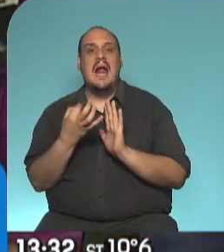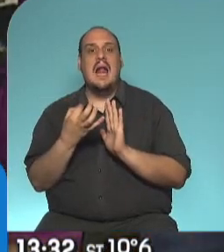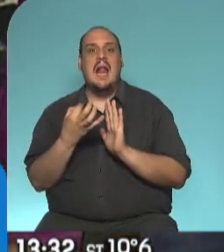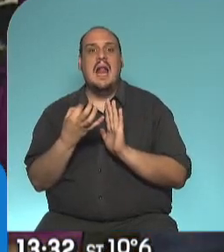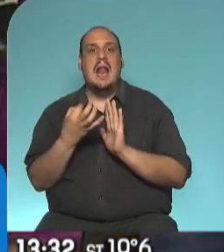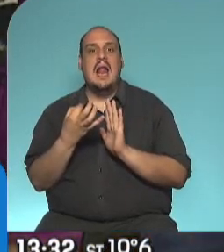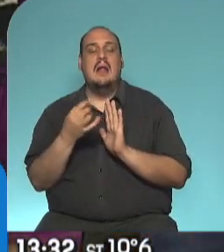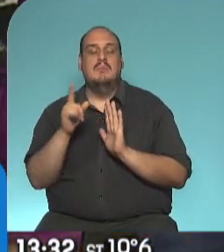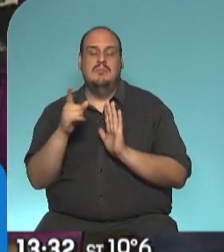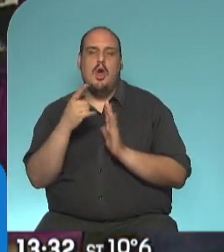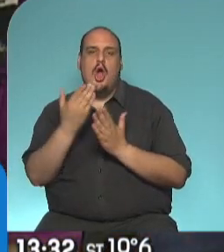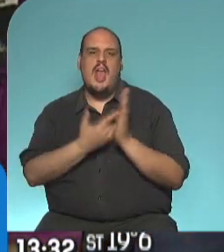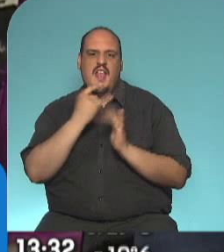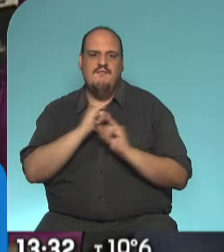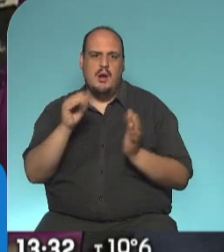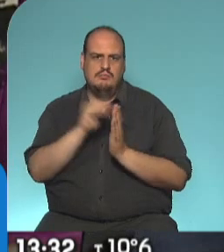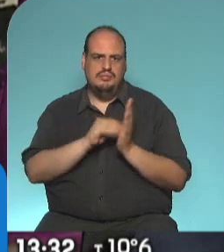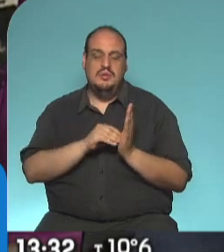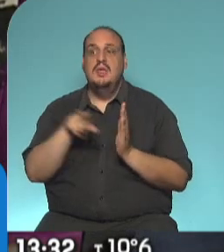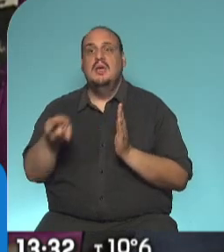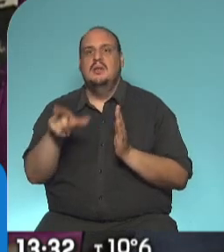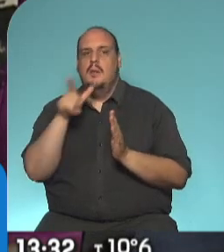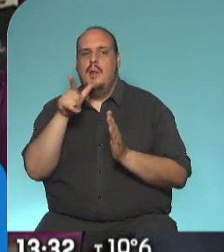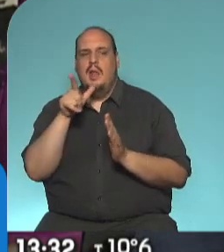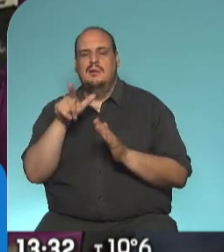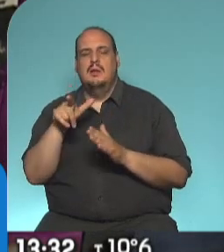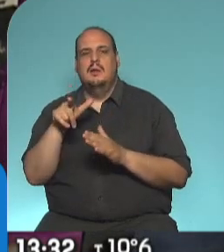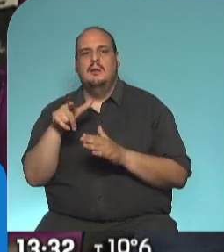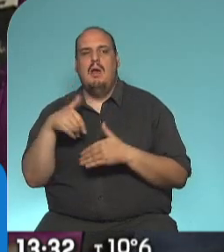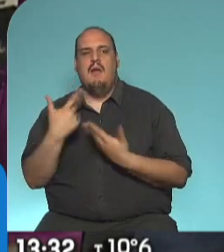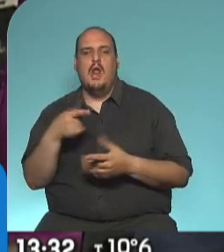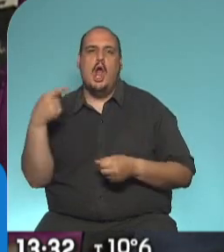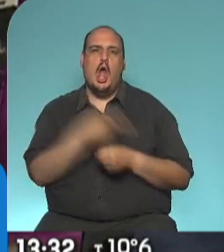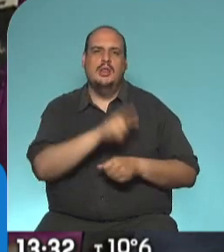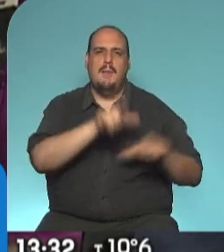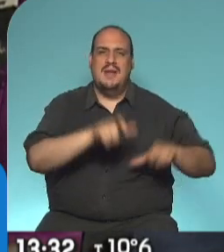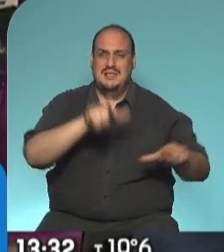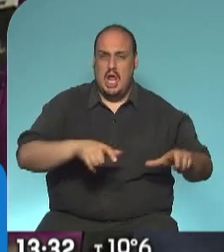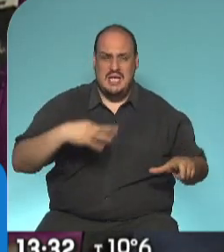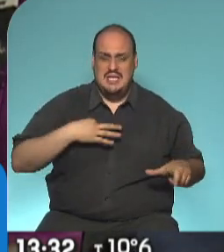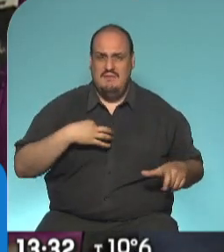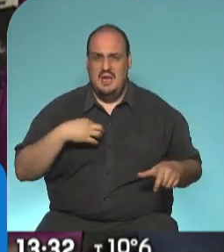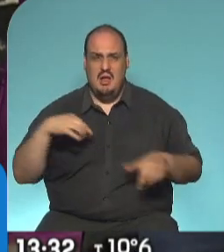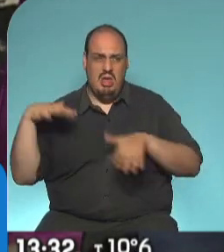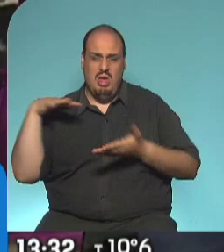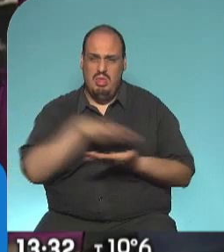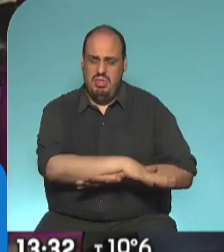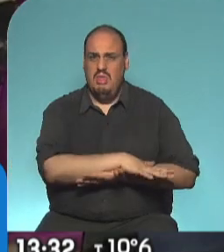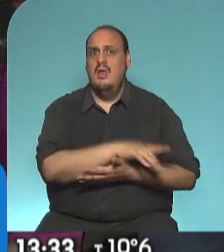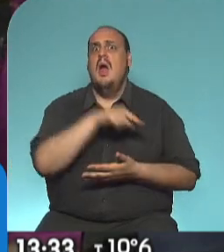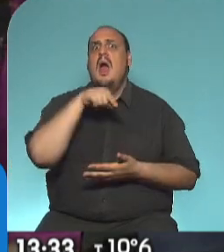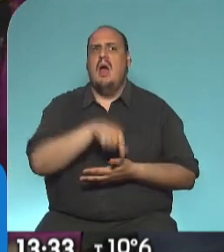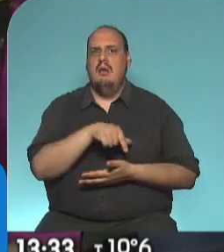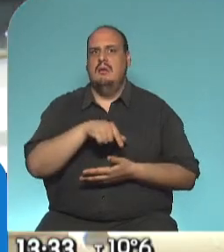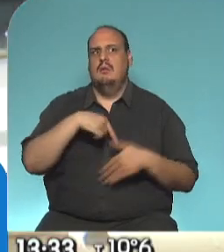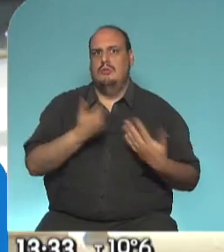según denuncia el informe, utilizado de manera usual contra la población civil, lo cual genera una fuerte crítica por